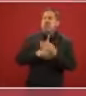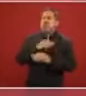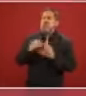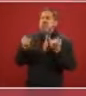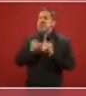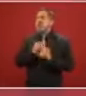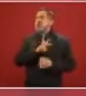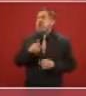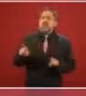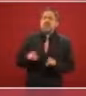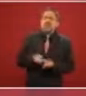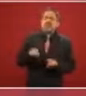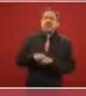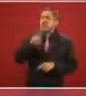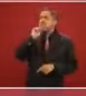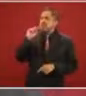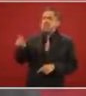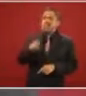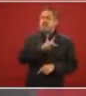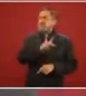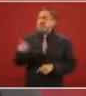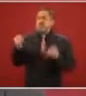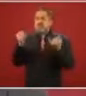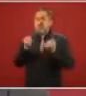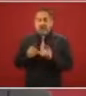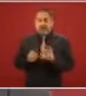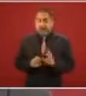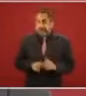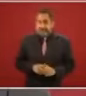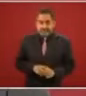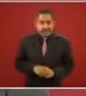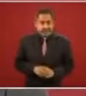mismo, todos son iguales.